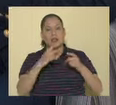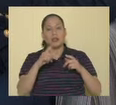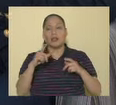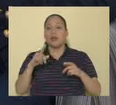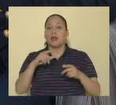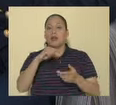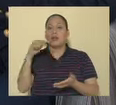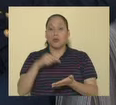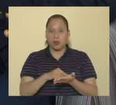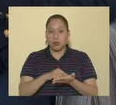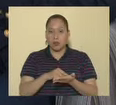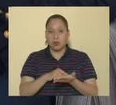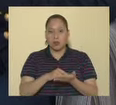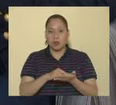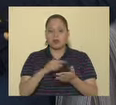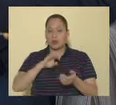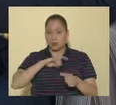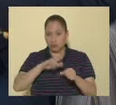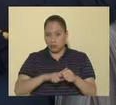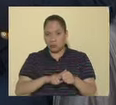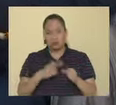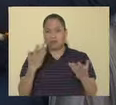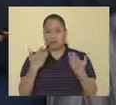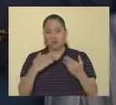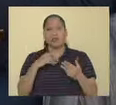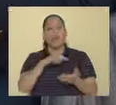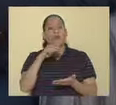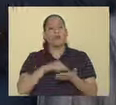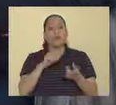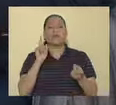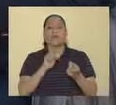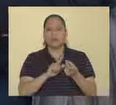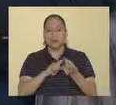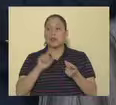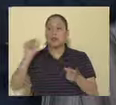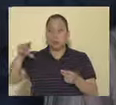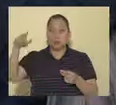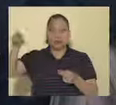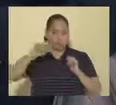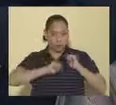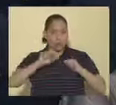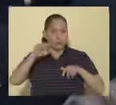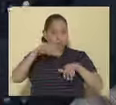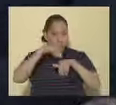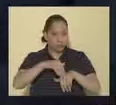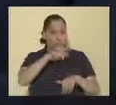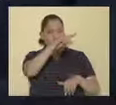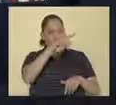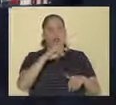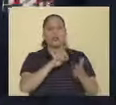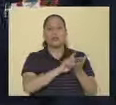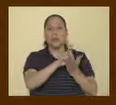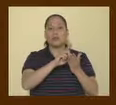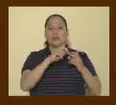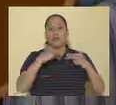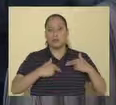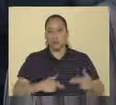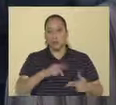militar. El ombudsman de todos los mexicanos, inclusive las Fuerzas Armadas, es la Comisión Nacional de Derechos